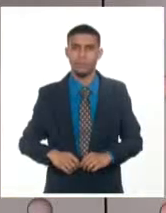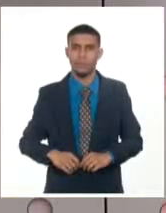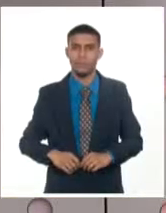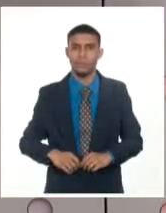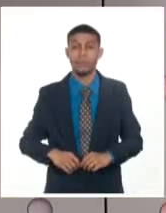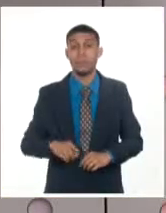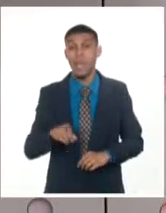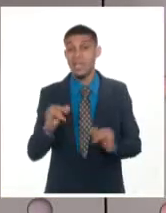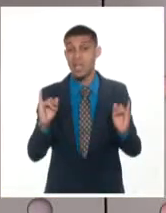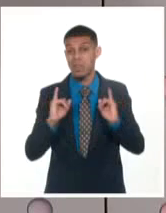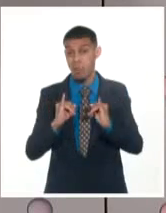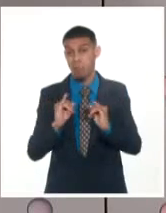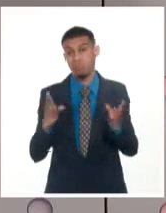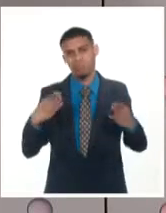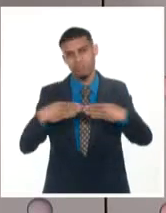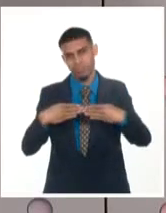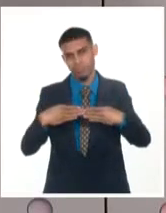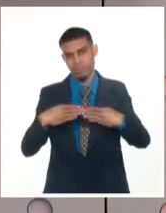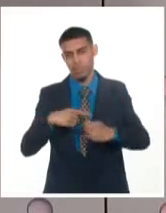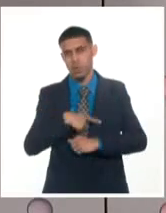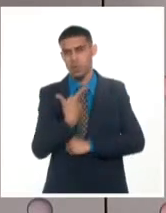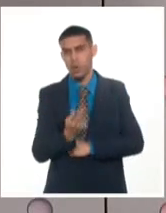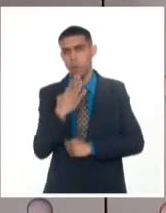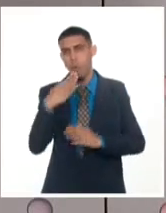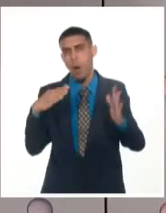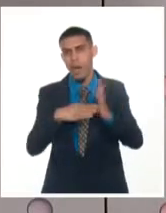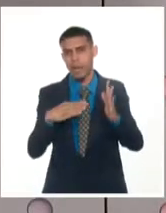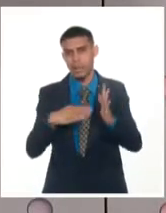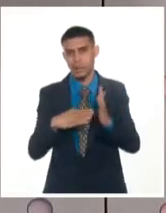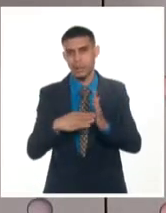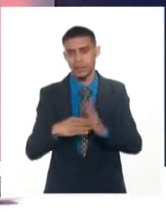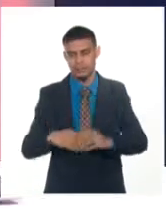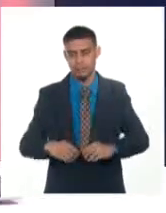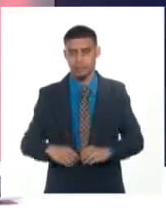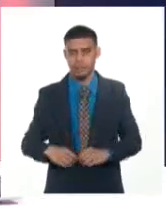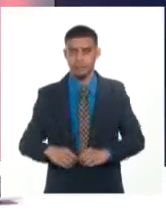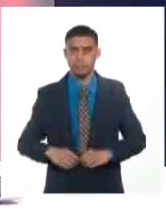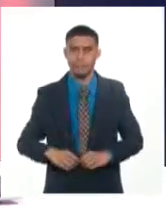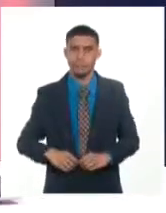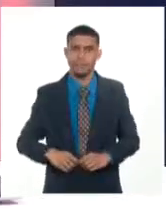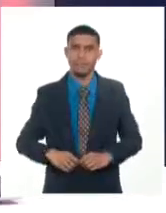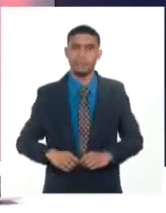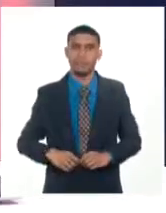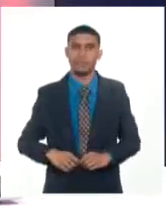Con esta información concluyen las culturales. Buenas tardes y excelente fin de semana. Lo propio para ti.